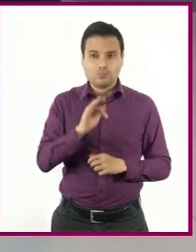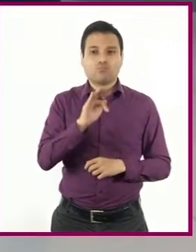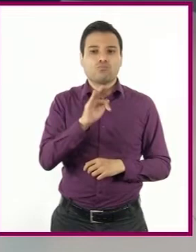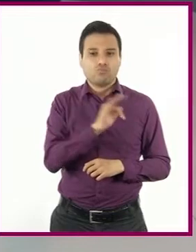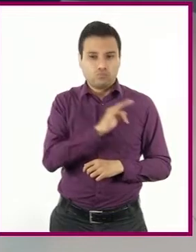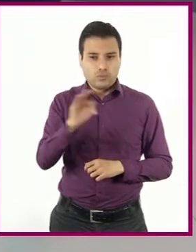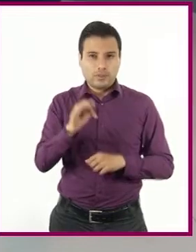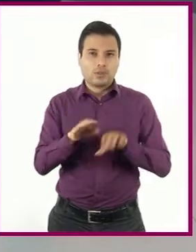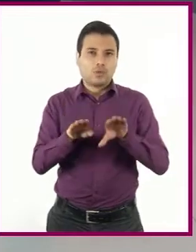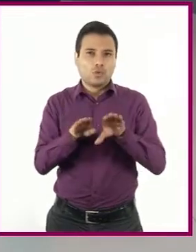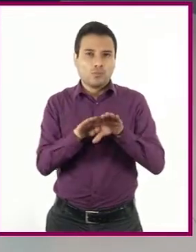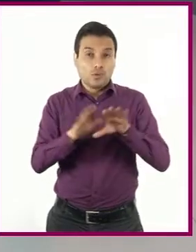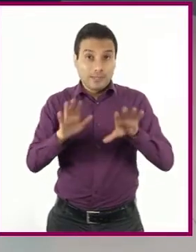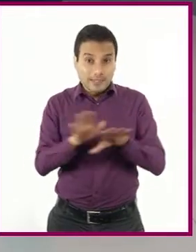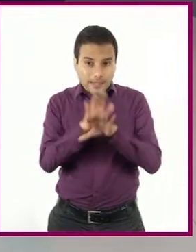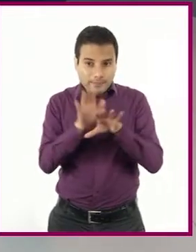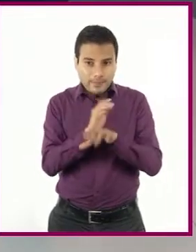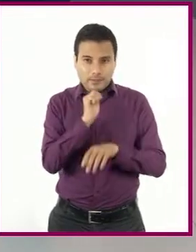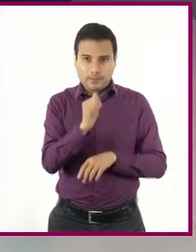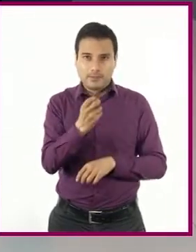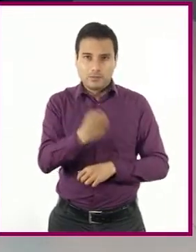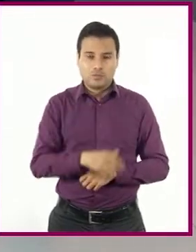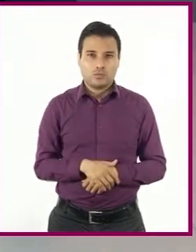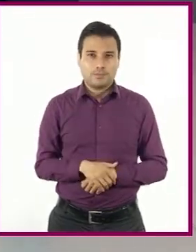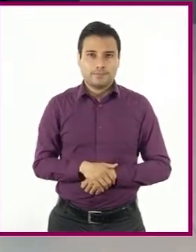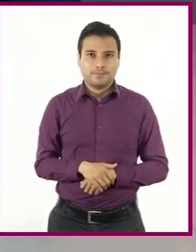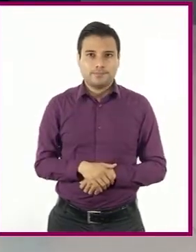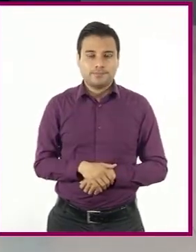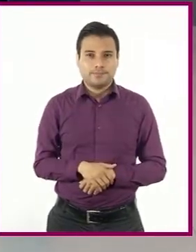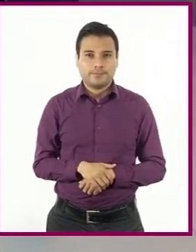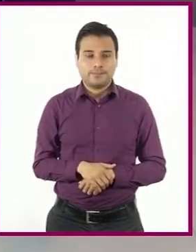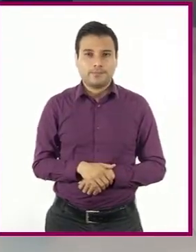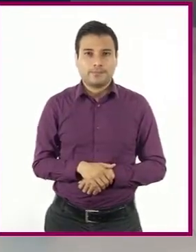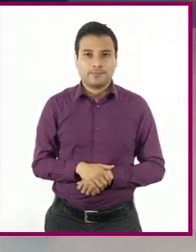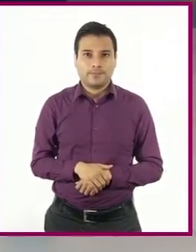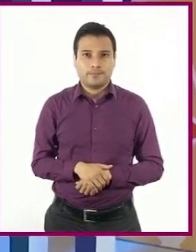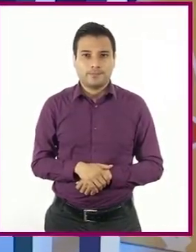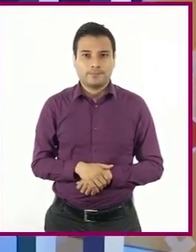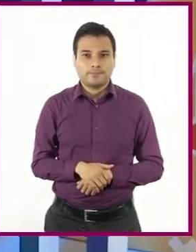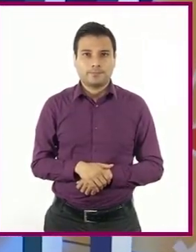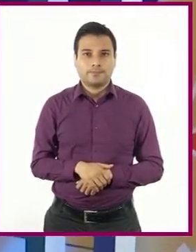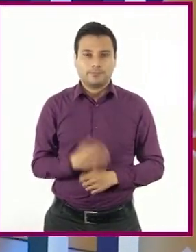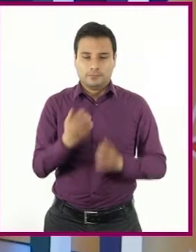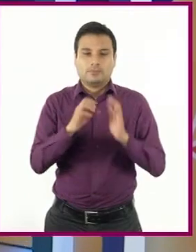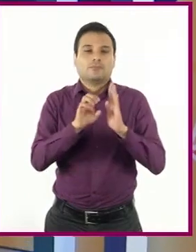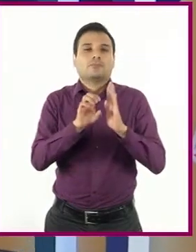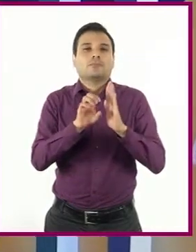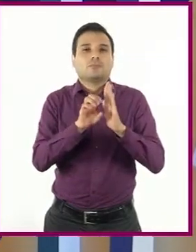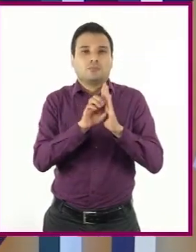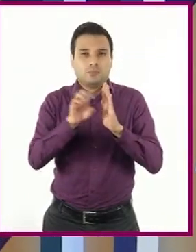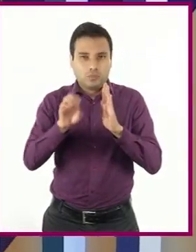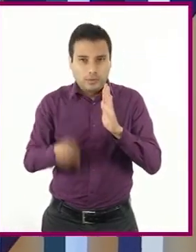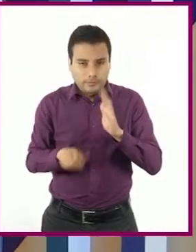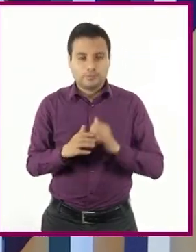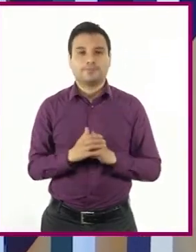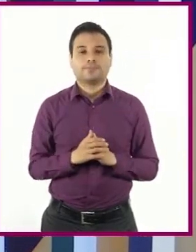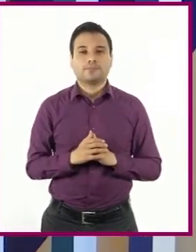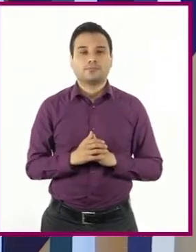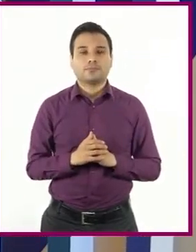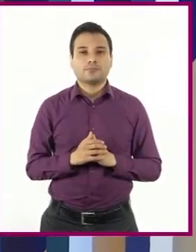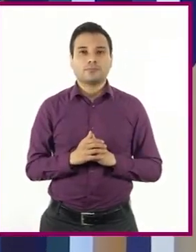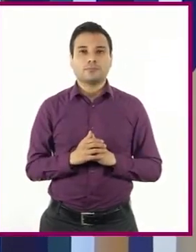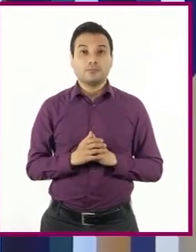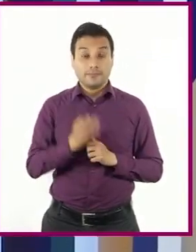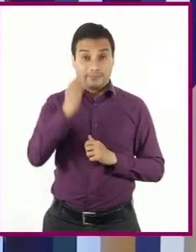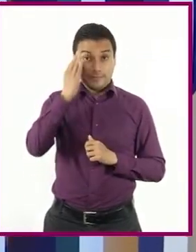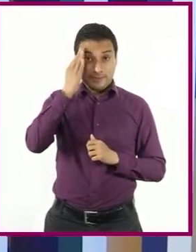graves fluctuaciones por eventos adicionales a lo que se considera. Por ejemplo, no puede ser referencia a un